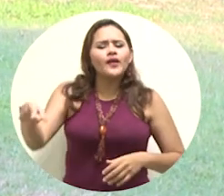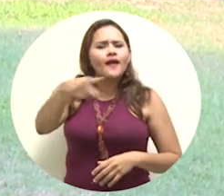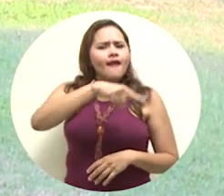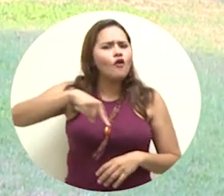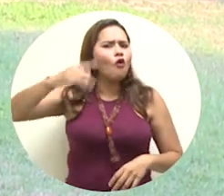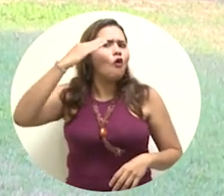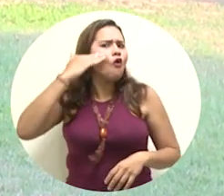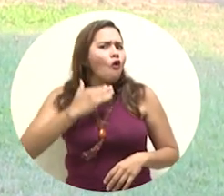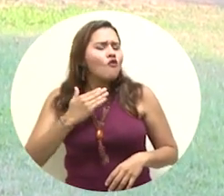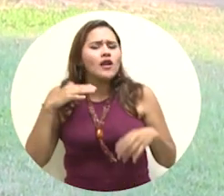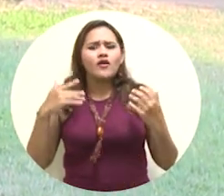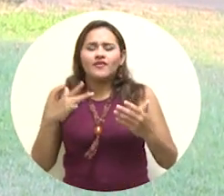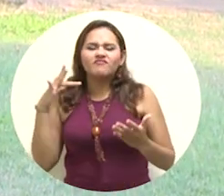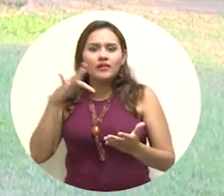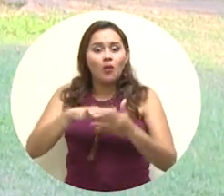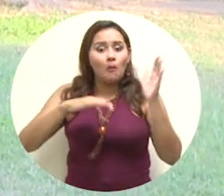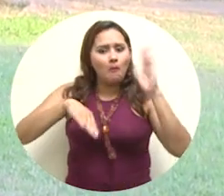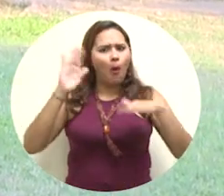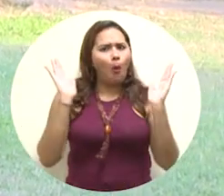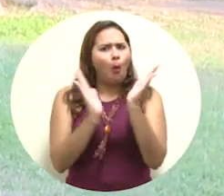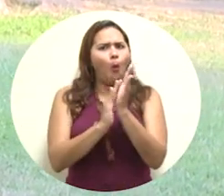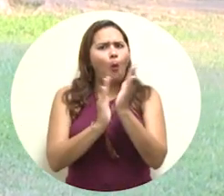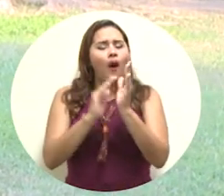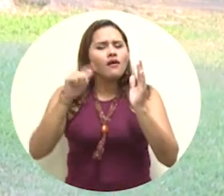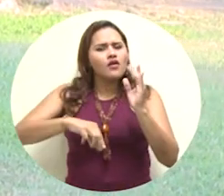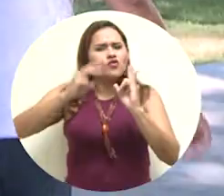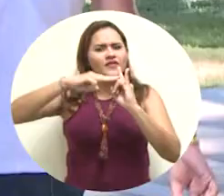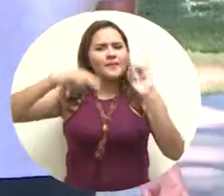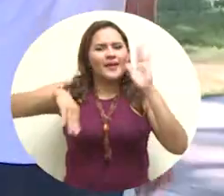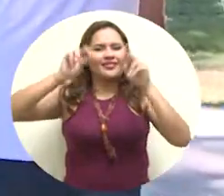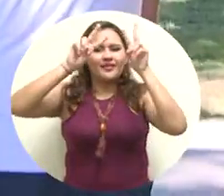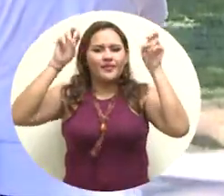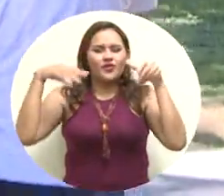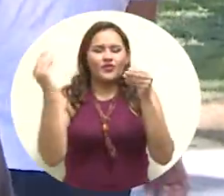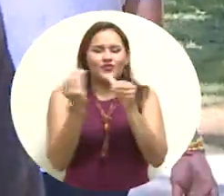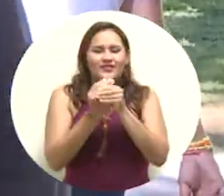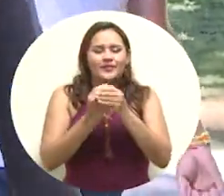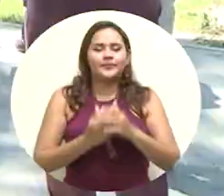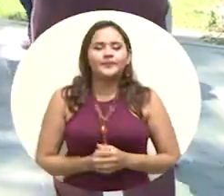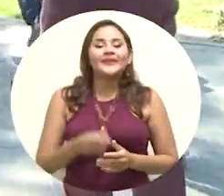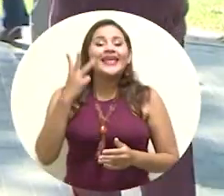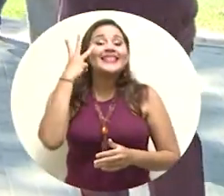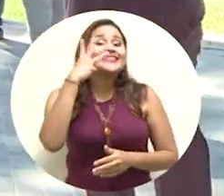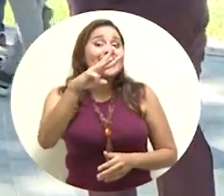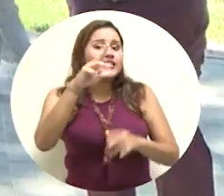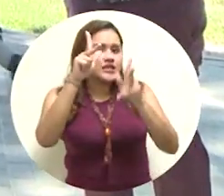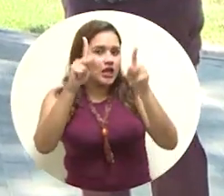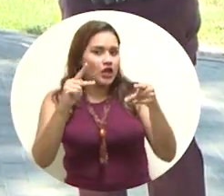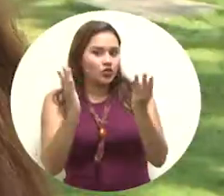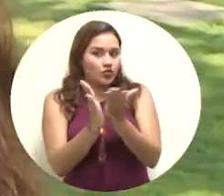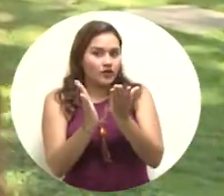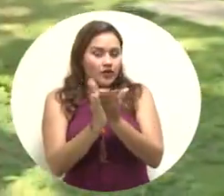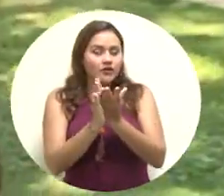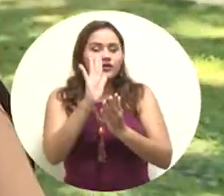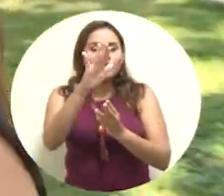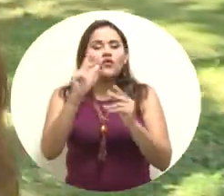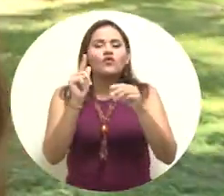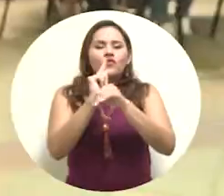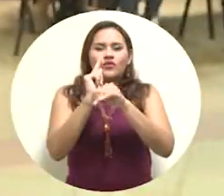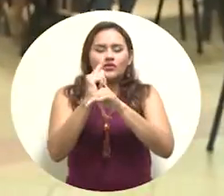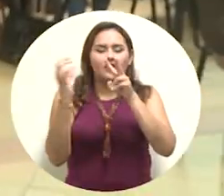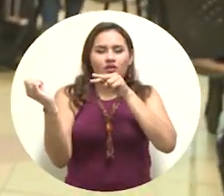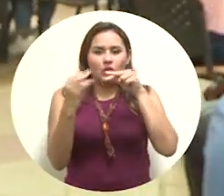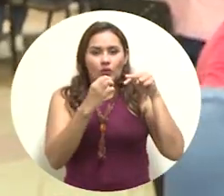extranjeros destacaron la labor de inclusión que se lidera en nuestro campus. Tres estudiantes de la maestría en educación de la Facultad de Pedagogía